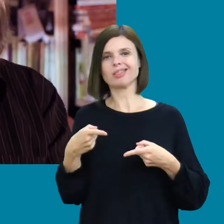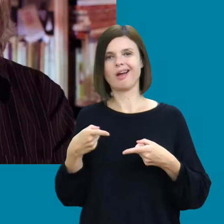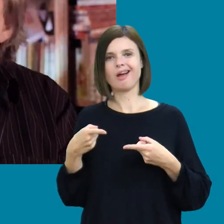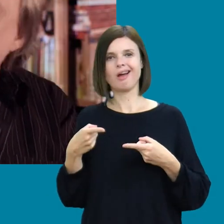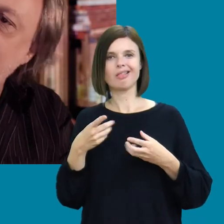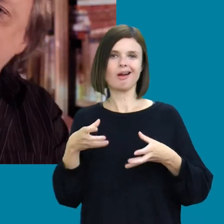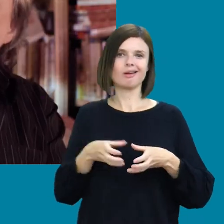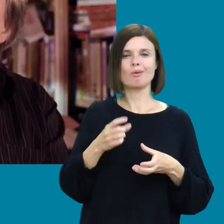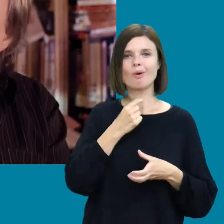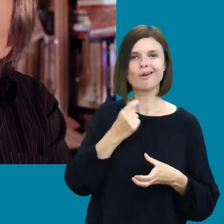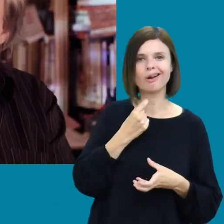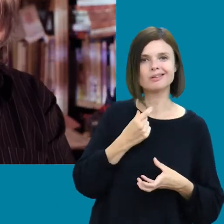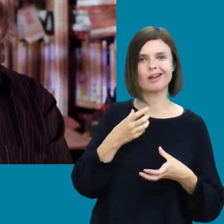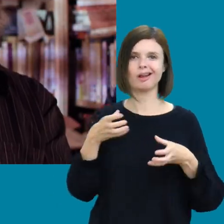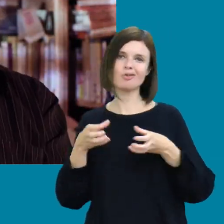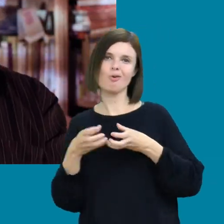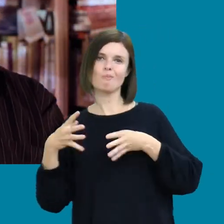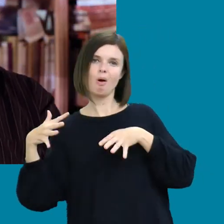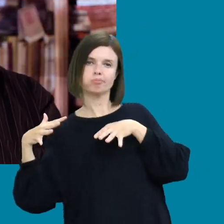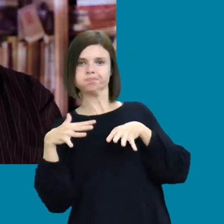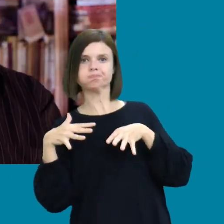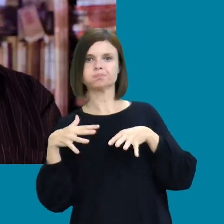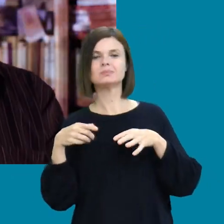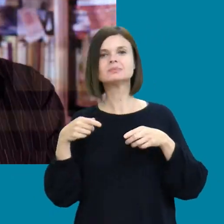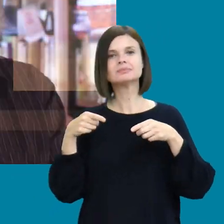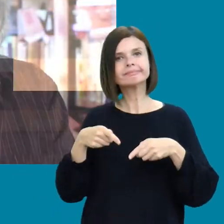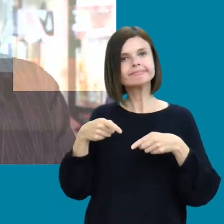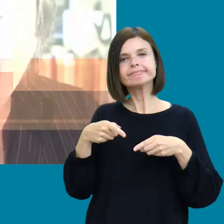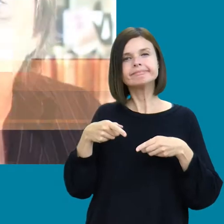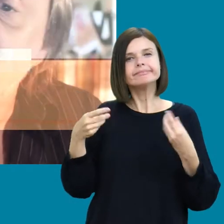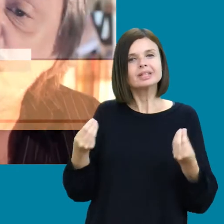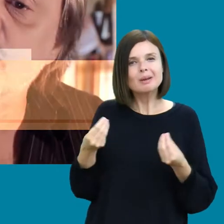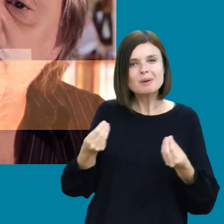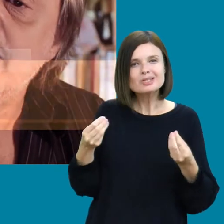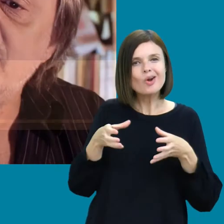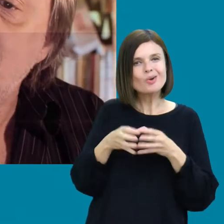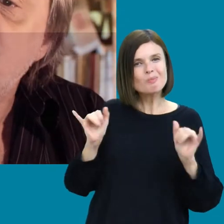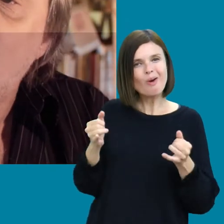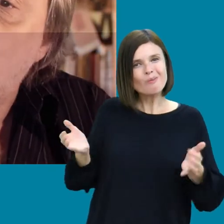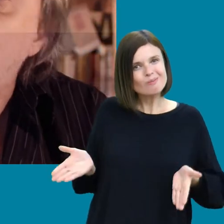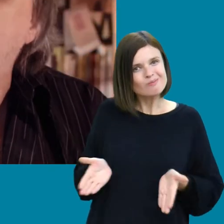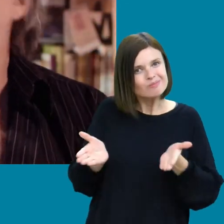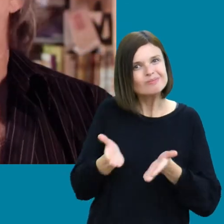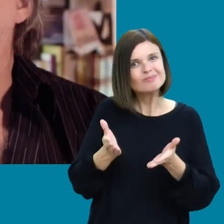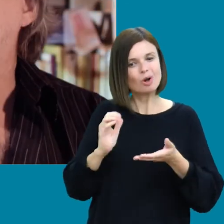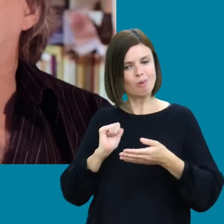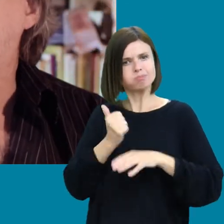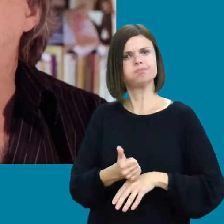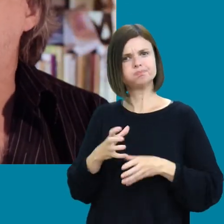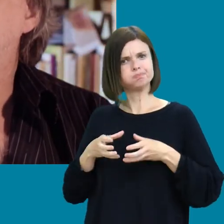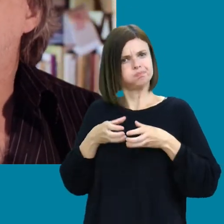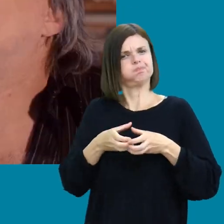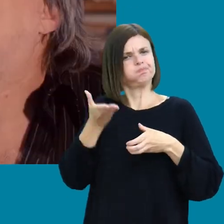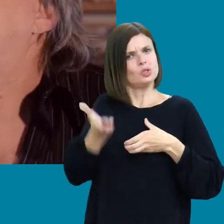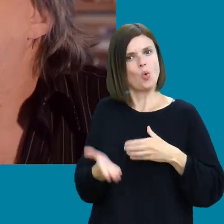que fue atacada por las fuerzas clericales y reaccionarias y le permitió ese mito a la juventud constituirse como